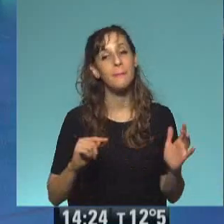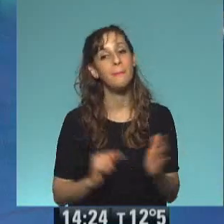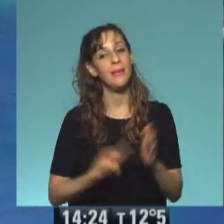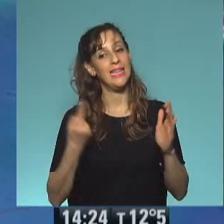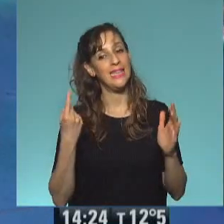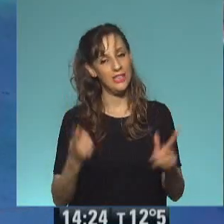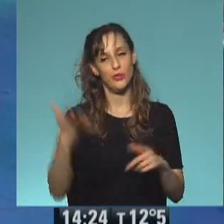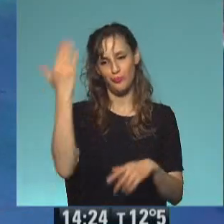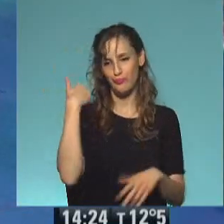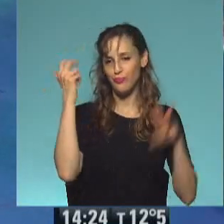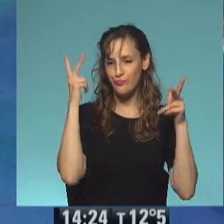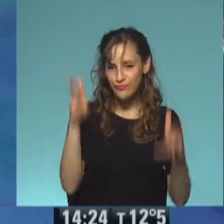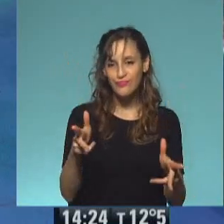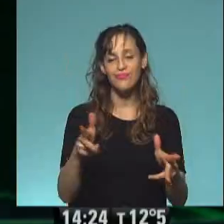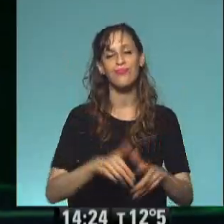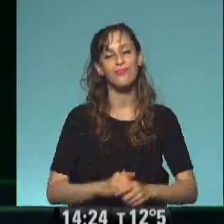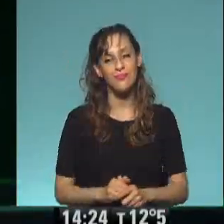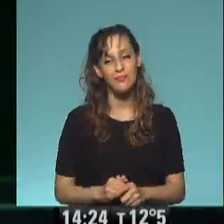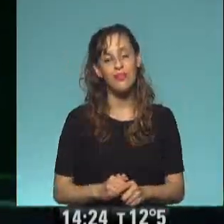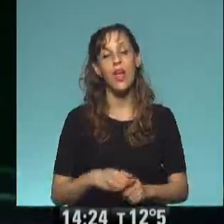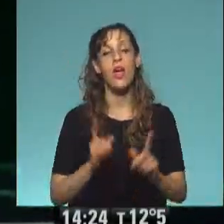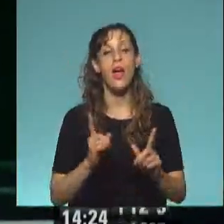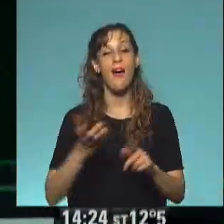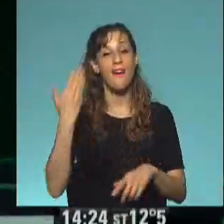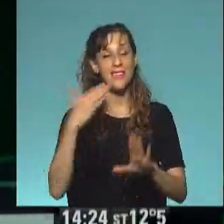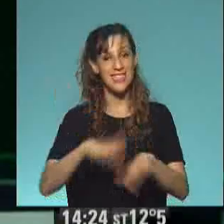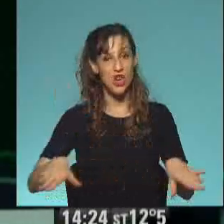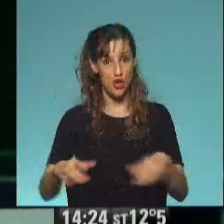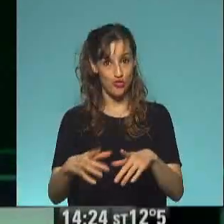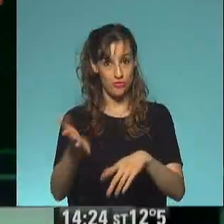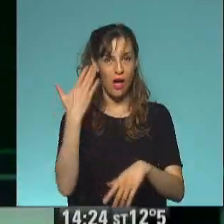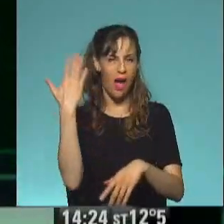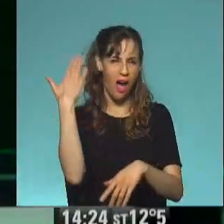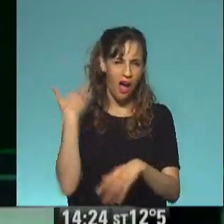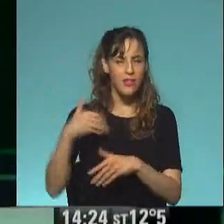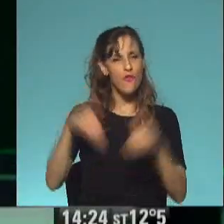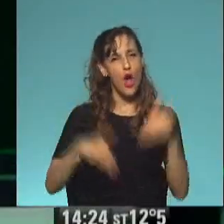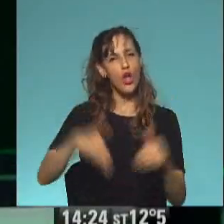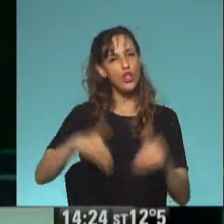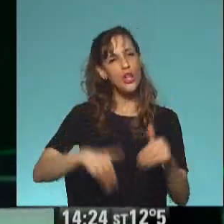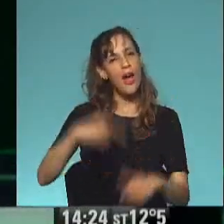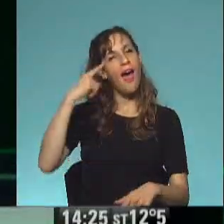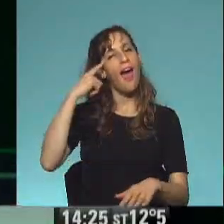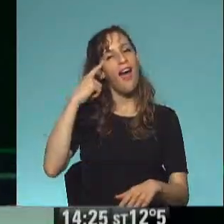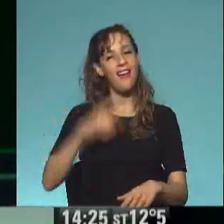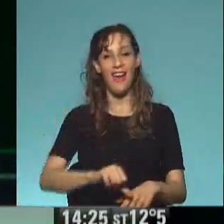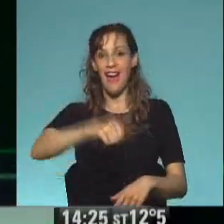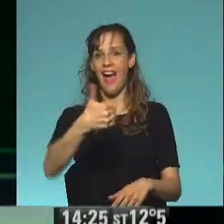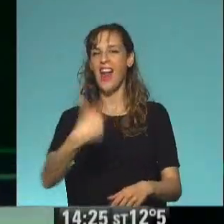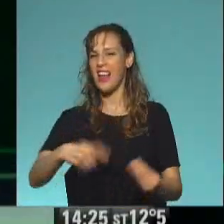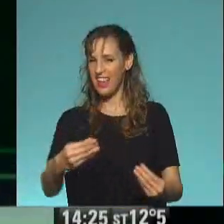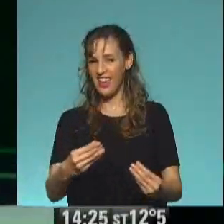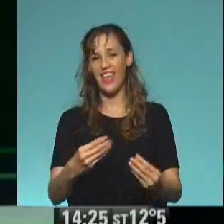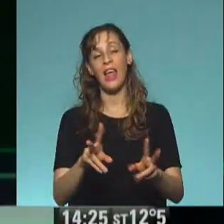Pero, habíamos dicho que entre las votaciones que habían salido había estado cosas de un color.